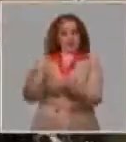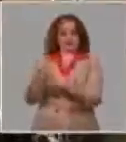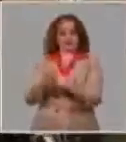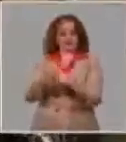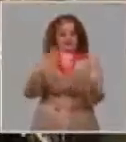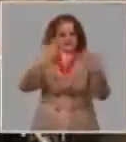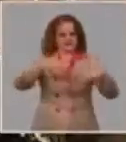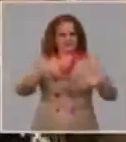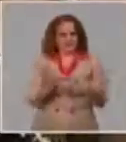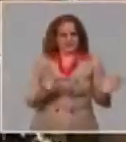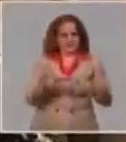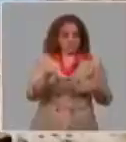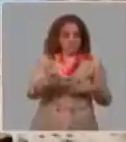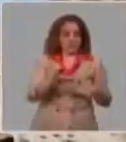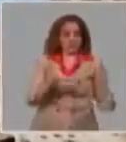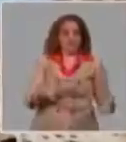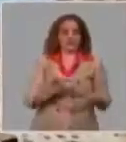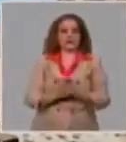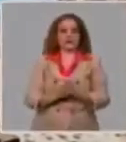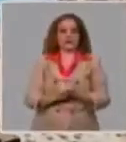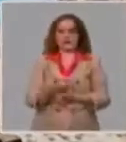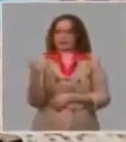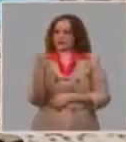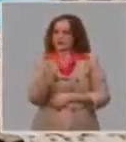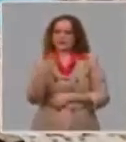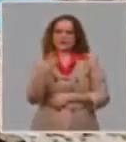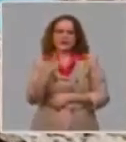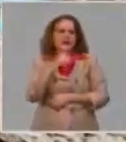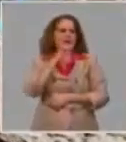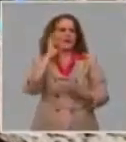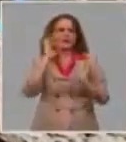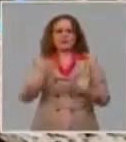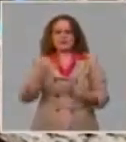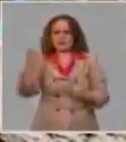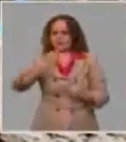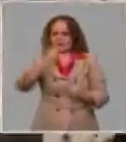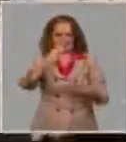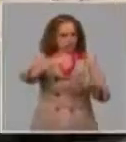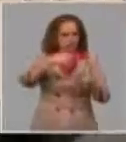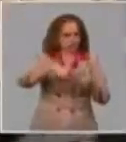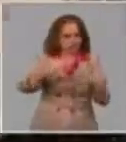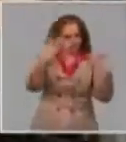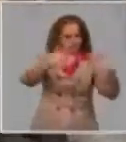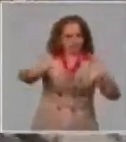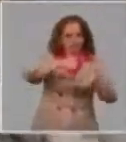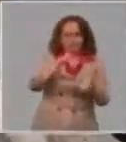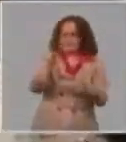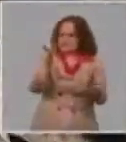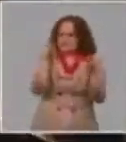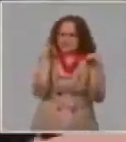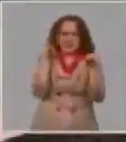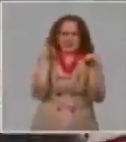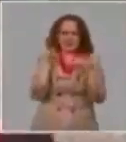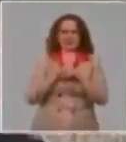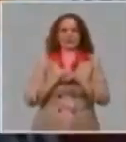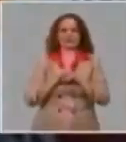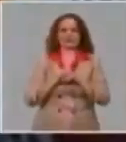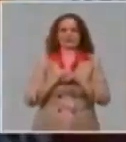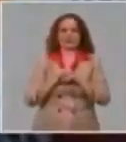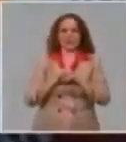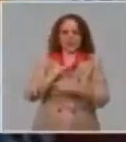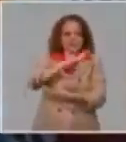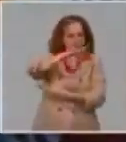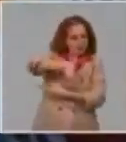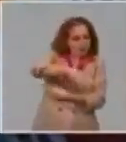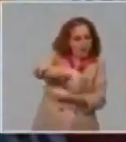calzados con máquinas nuevas y mezcladoras nuevas donadas por el proyecto Hábitat. Los molinos, las vibradoras, una